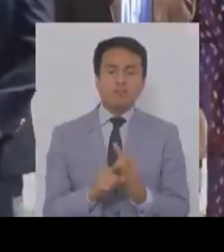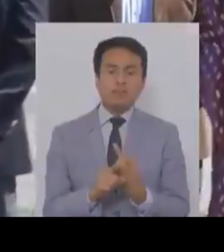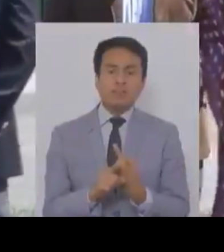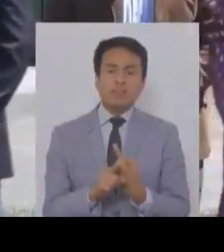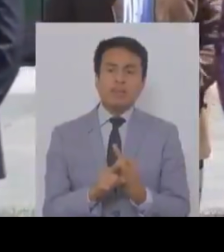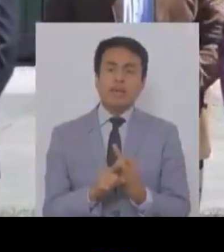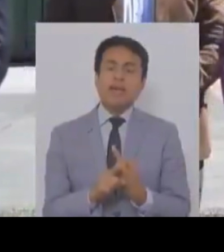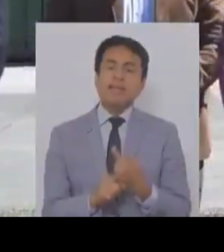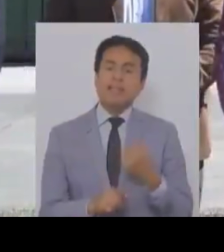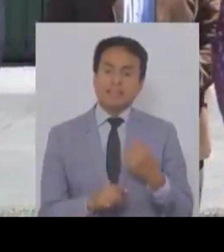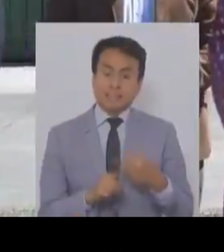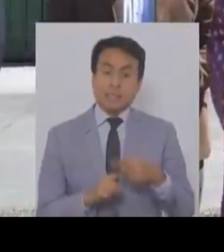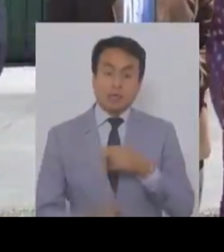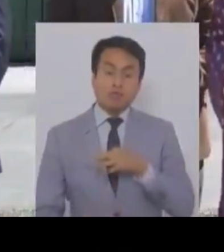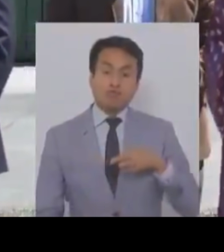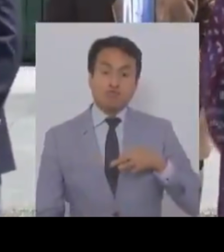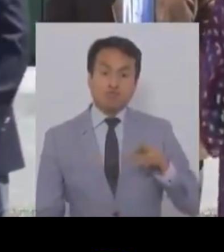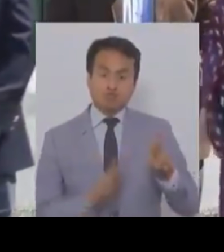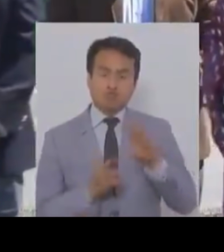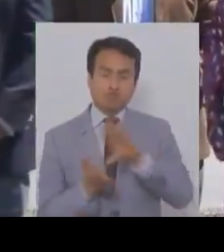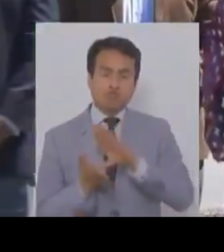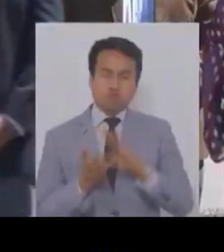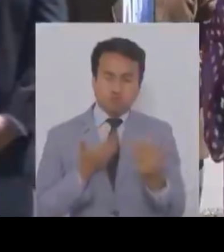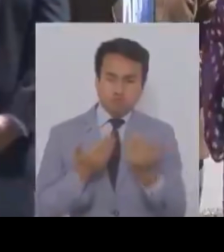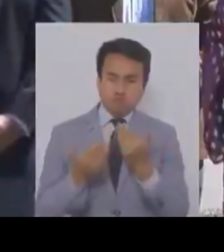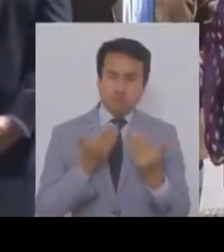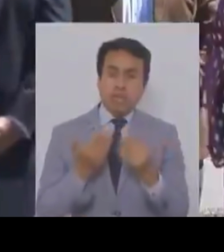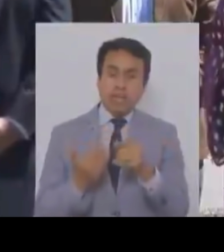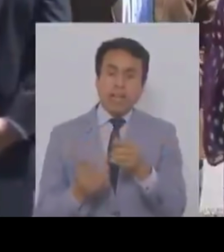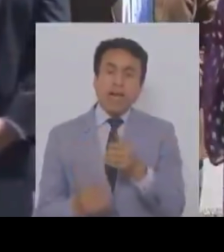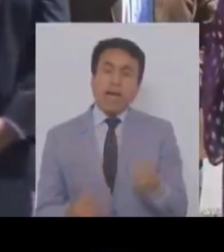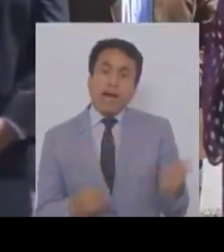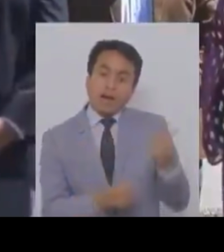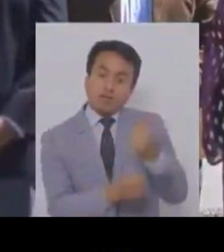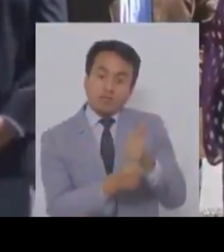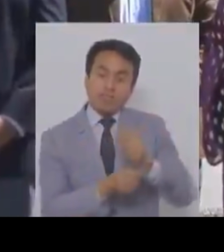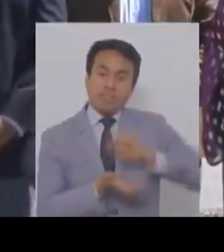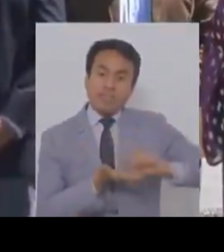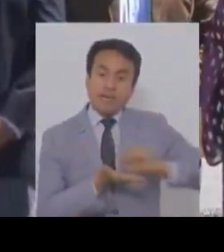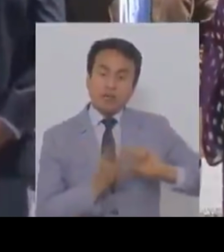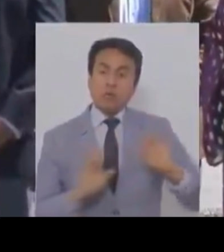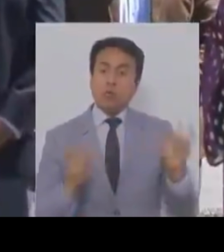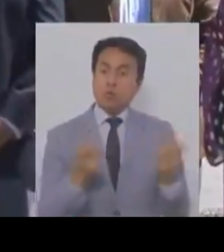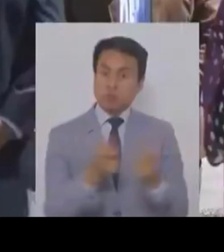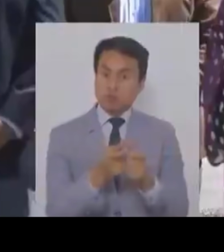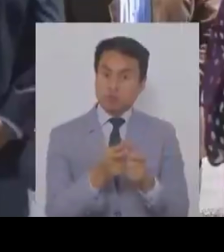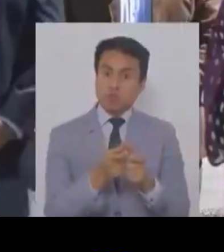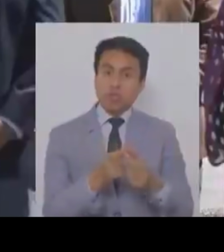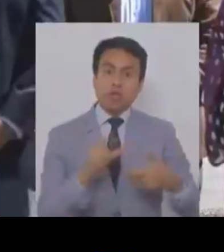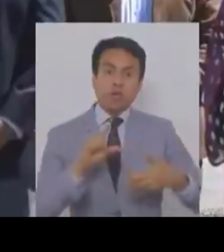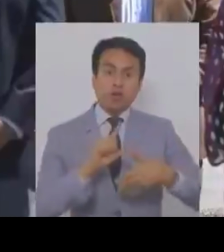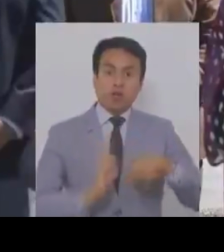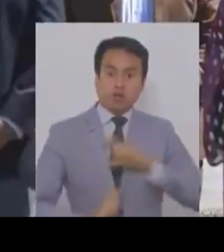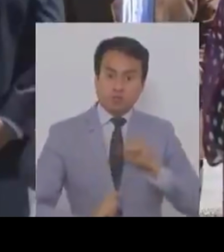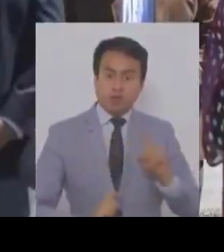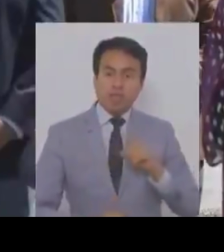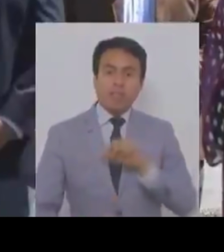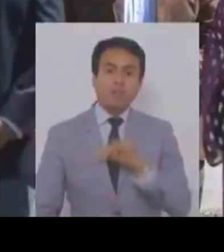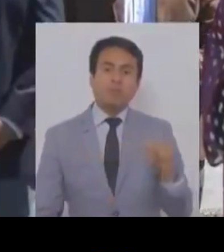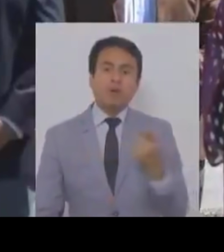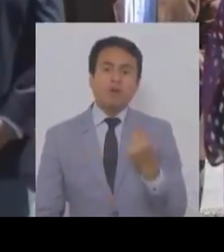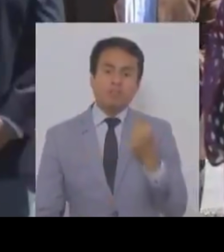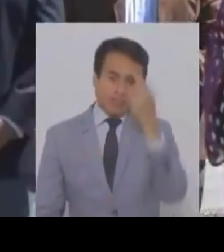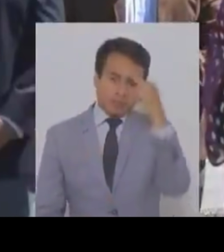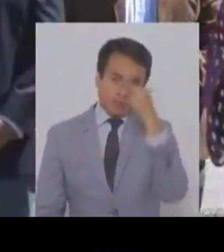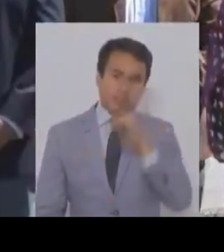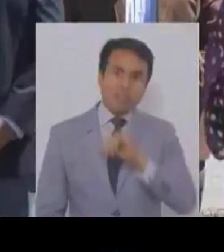canciller y él iba a asumir su cargo de secretario de la comisión iberoamericana después del 11 de marzo